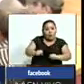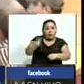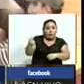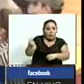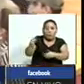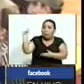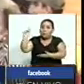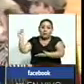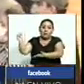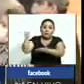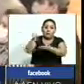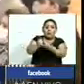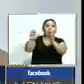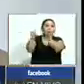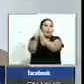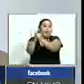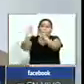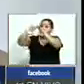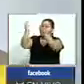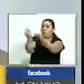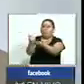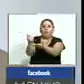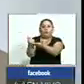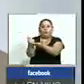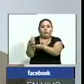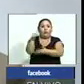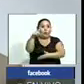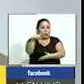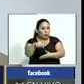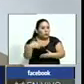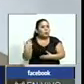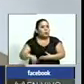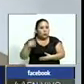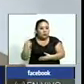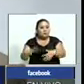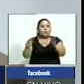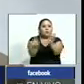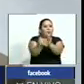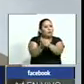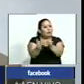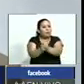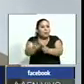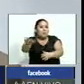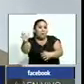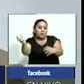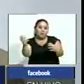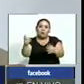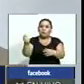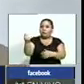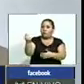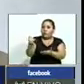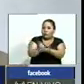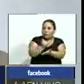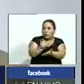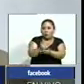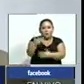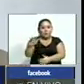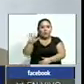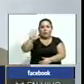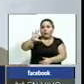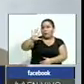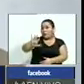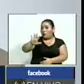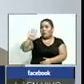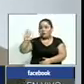por la crisis económica mundial. Hay un problema de liquidez muy grande. Se calcula una pérdida de ingresos tributarios por el orden de